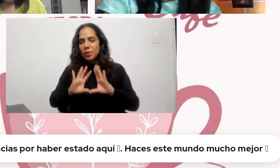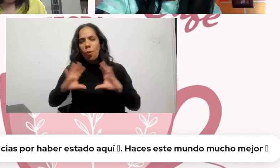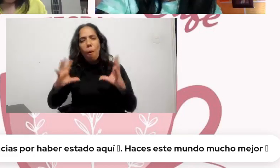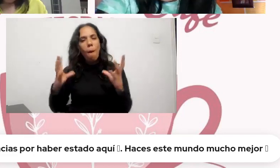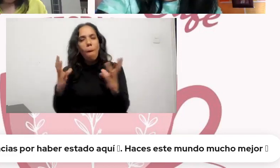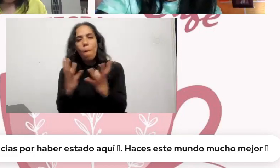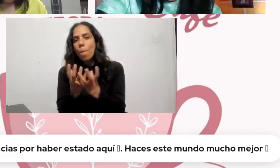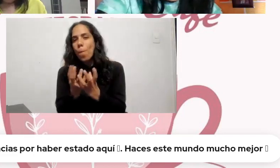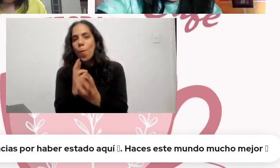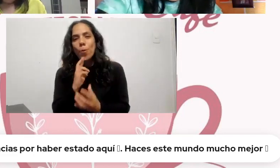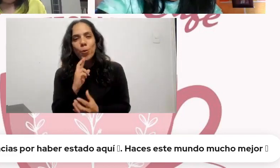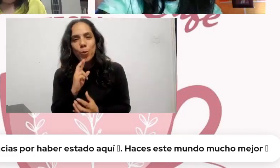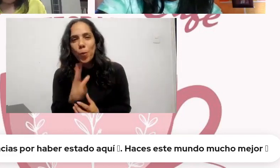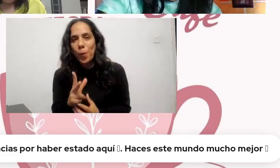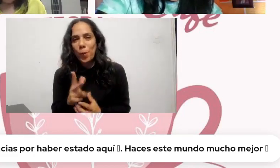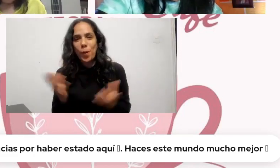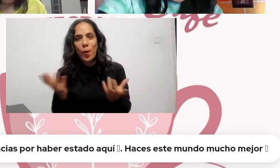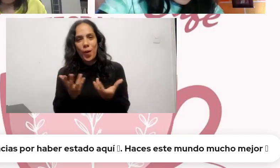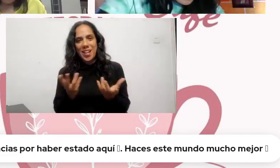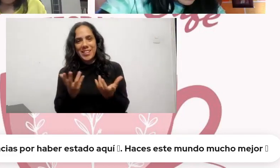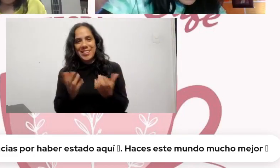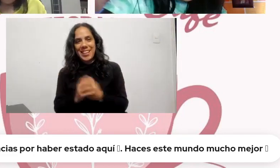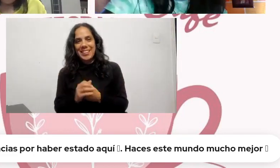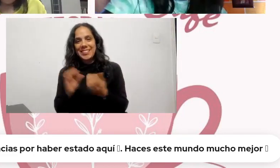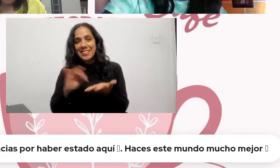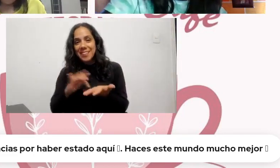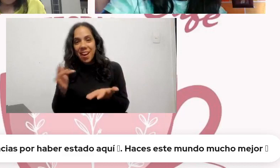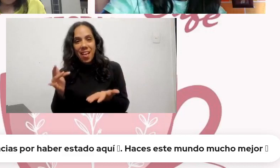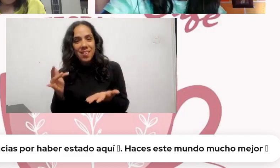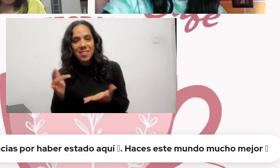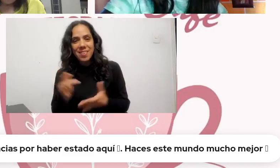bueno, pues también con esta